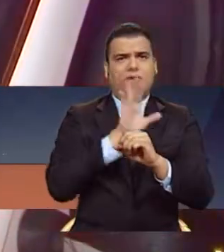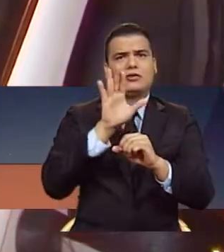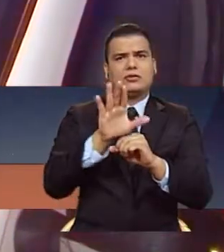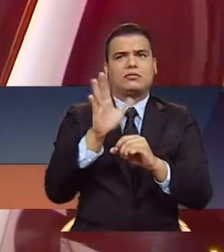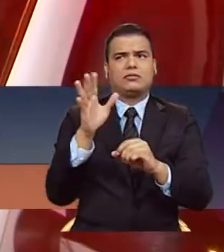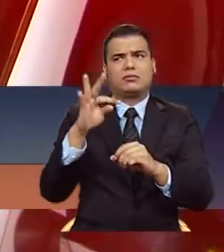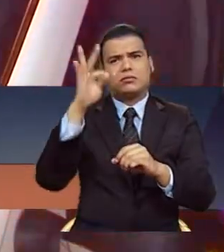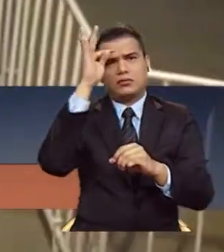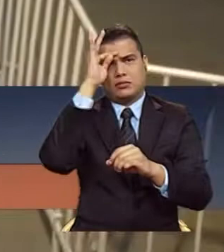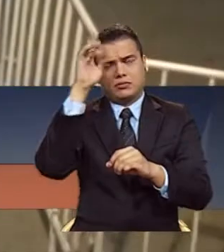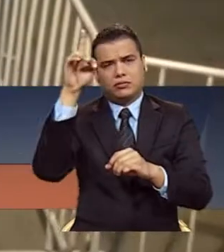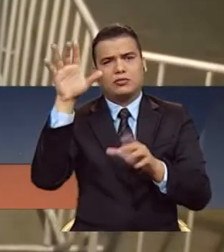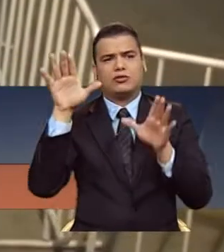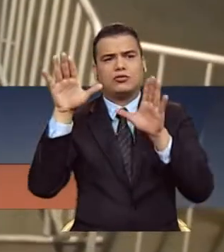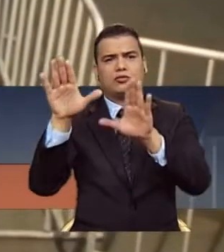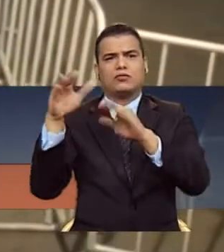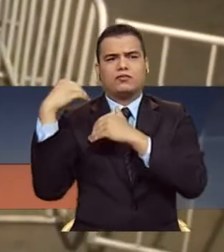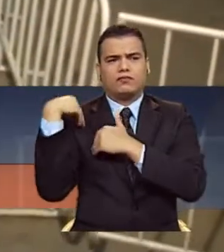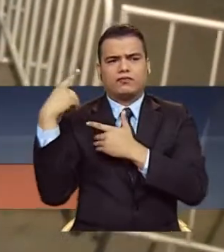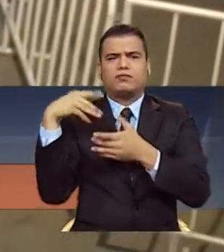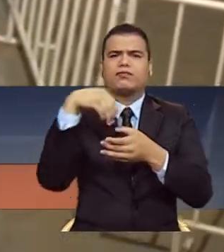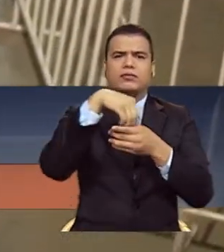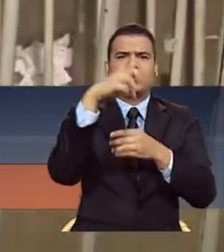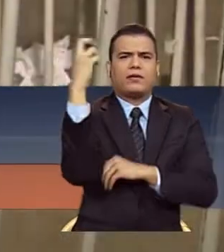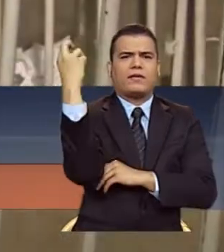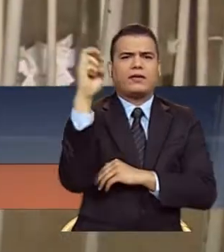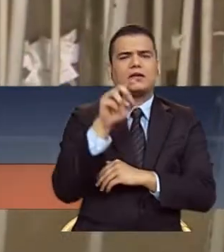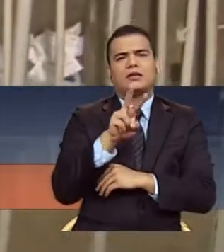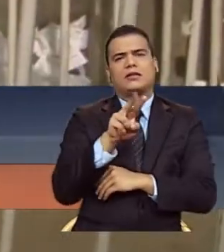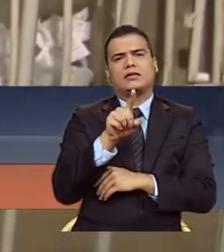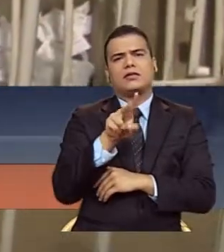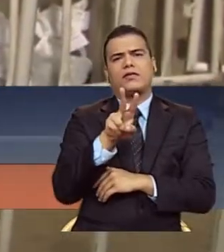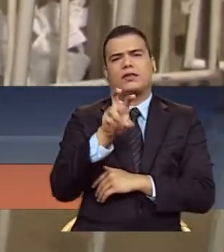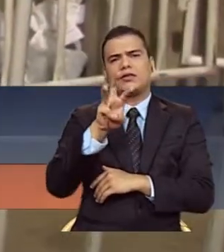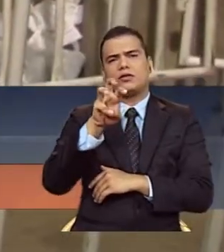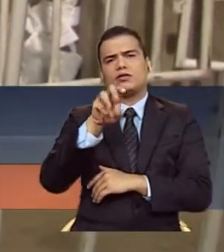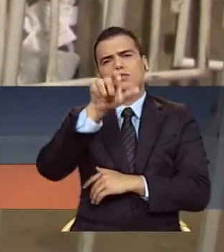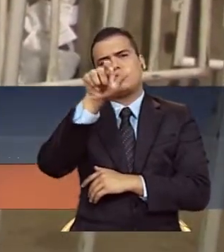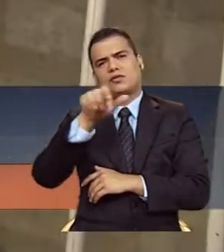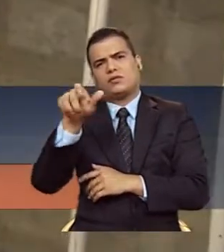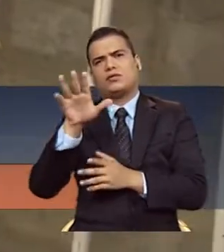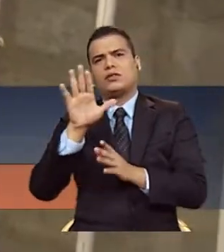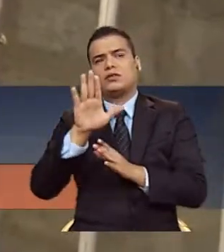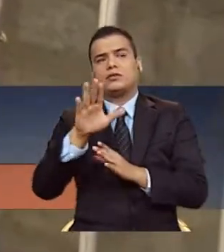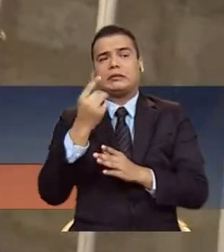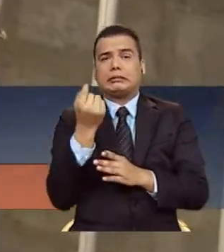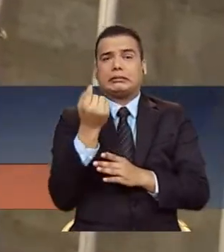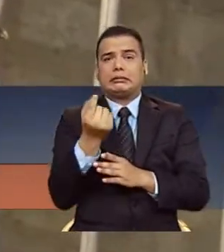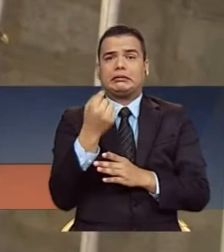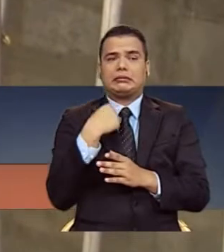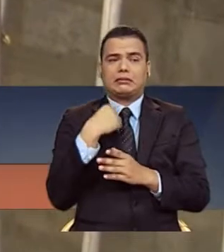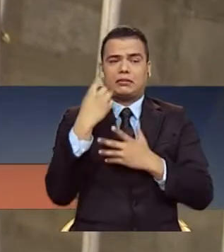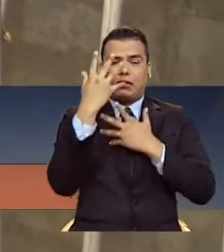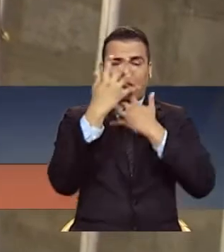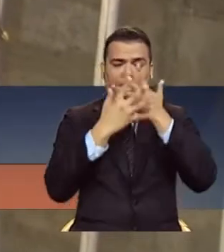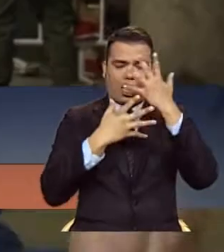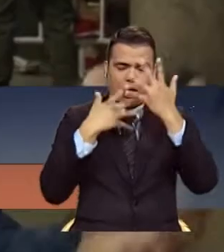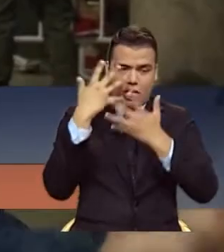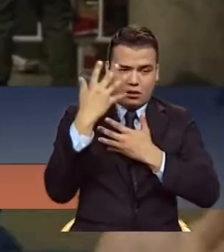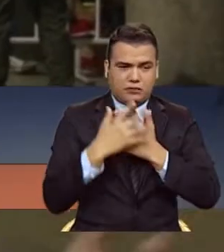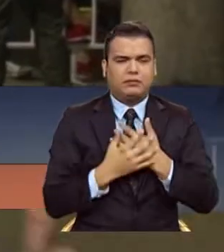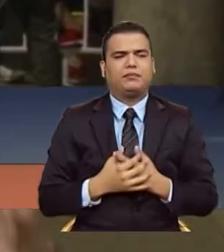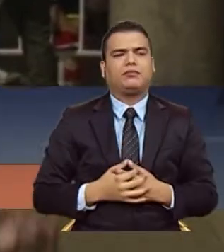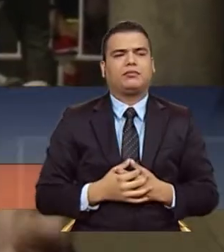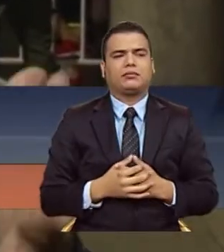al centro de protección fueron trasladadas 128 personas, en su mayoría con altos grados de alteración.